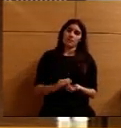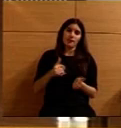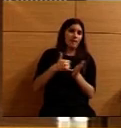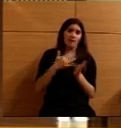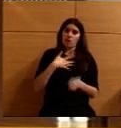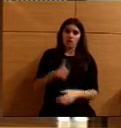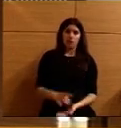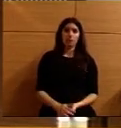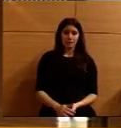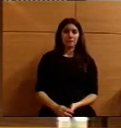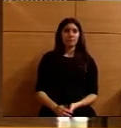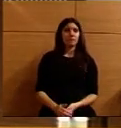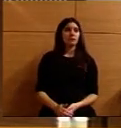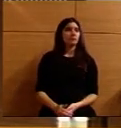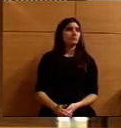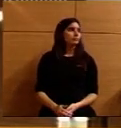de Divalterra en liquidación.